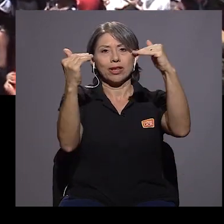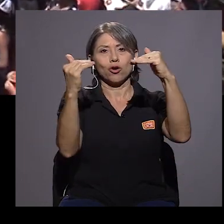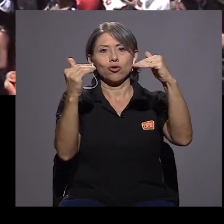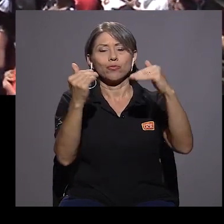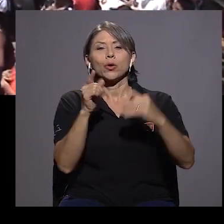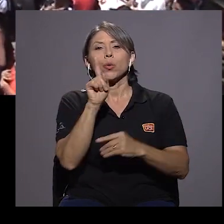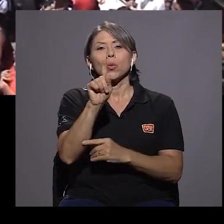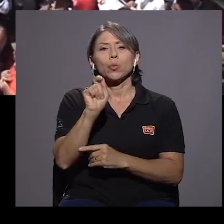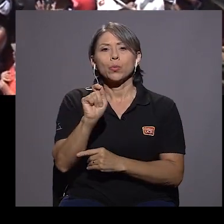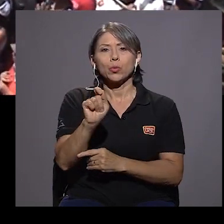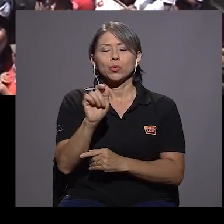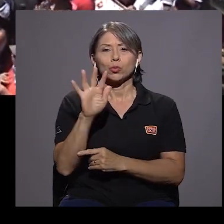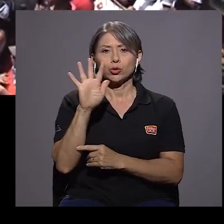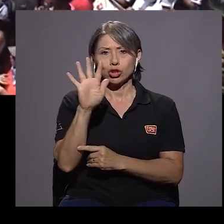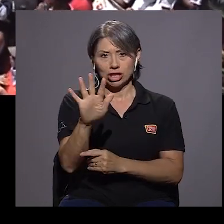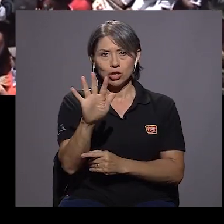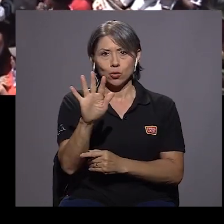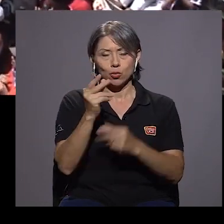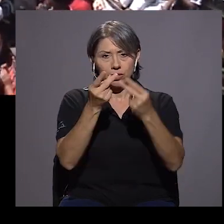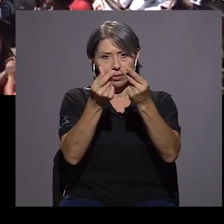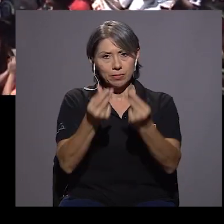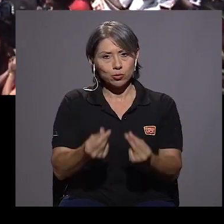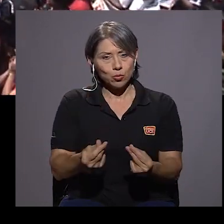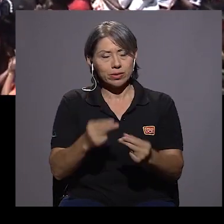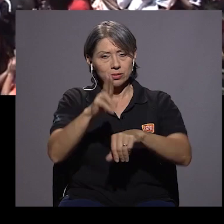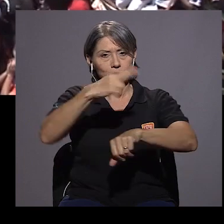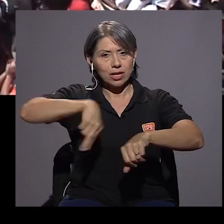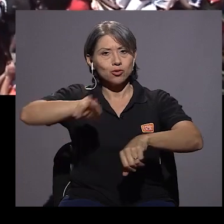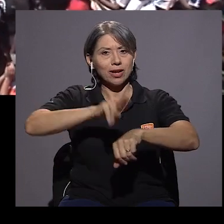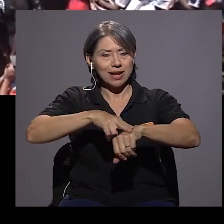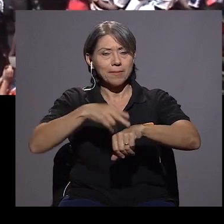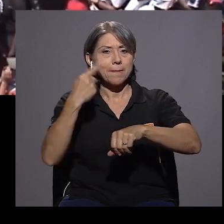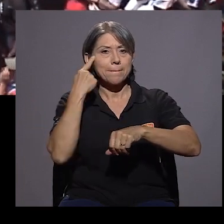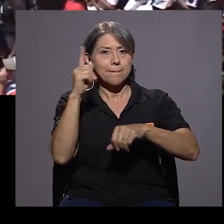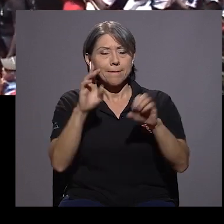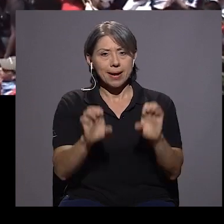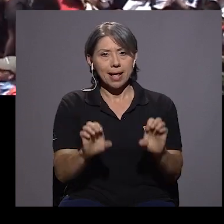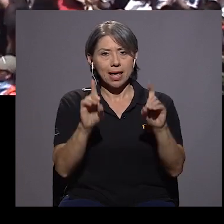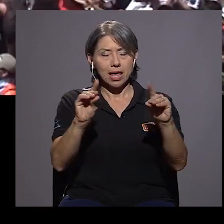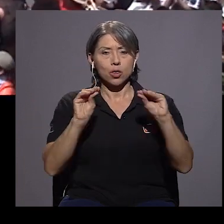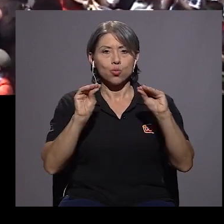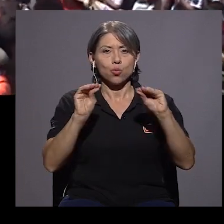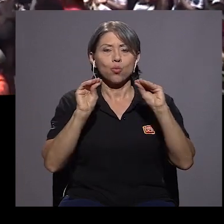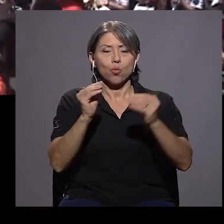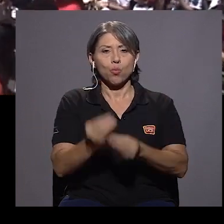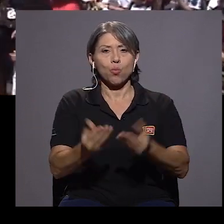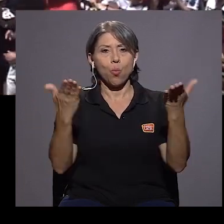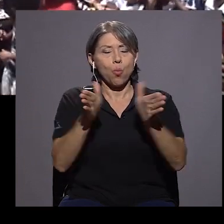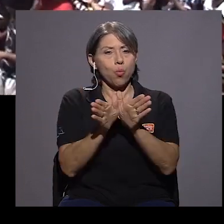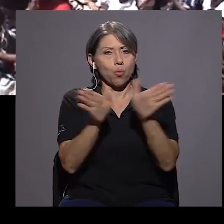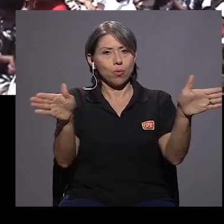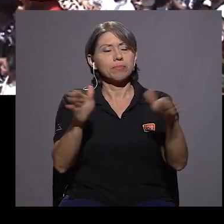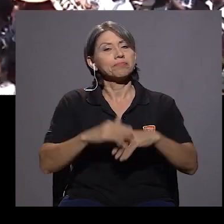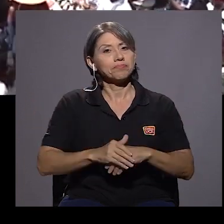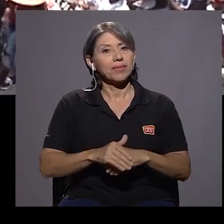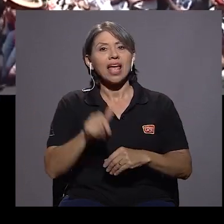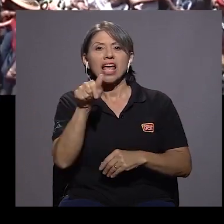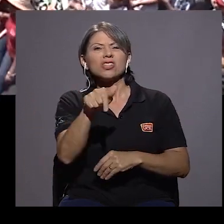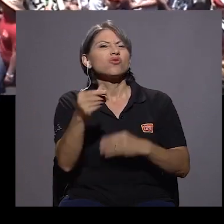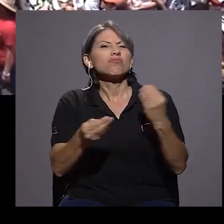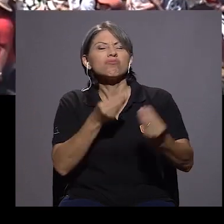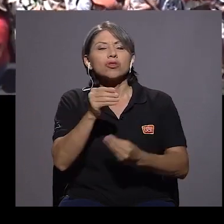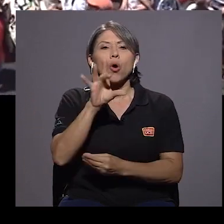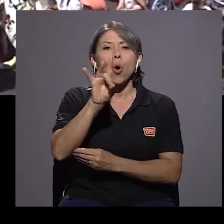Educación Superior, que corresponde a un 1.5 del presupuesto nacional para la educación pública en